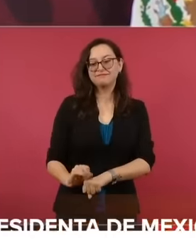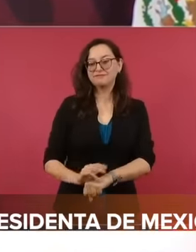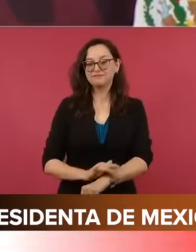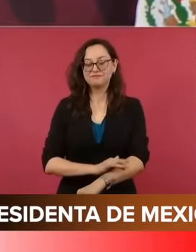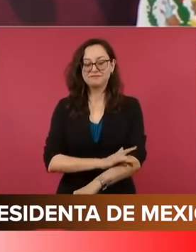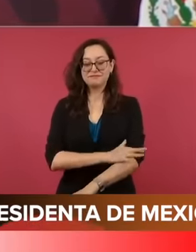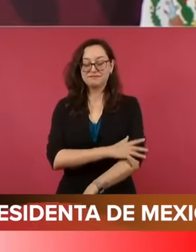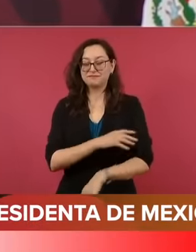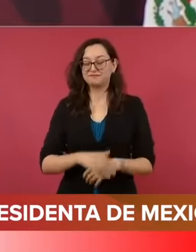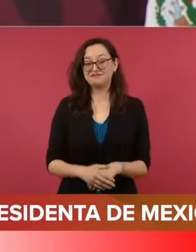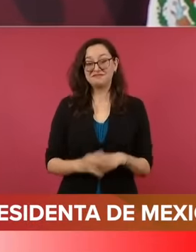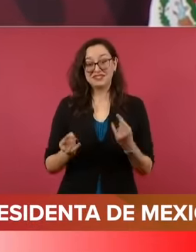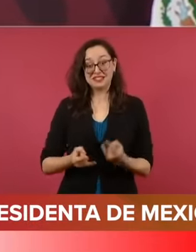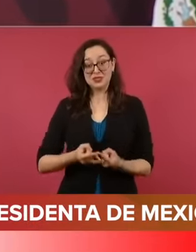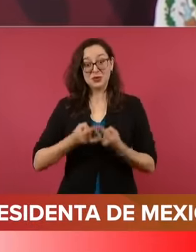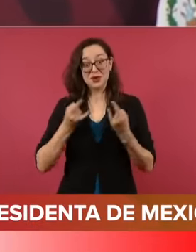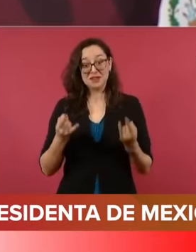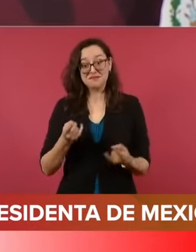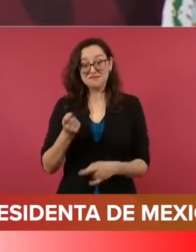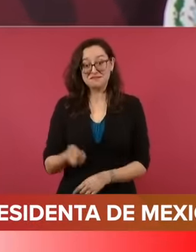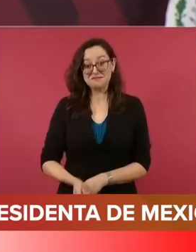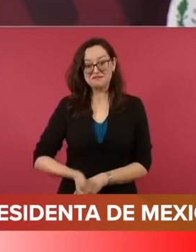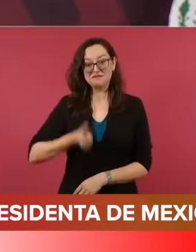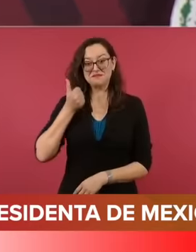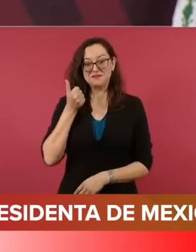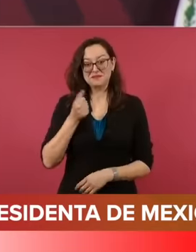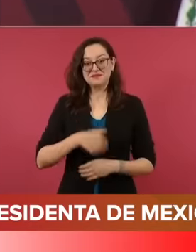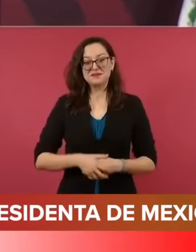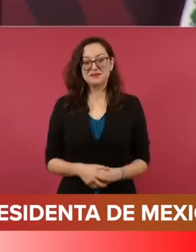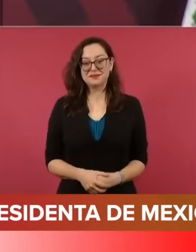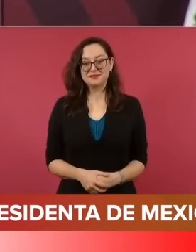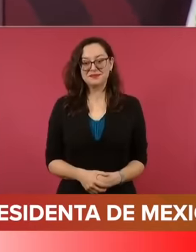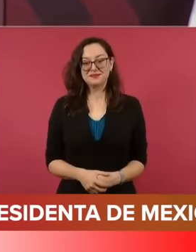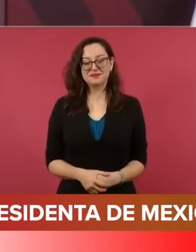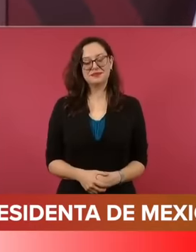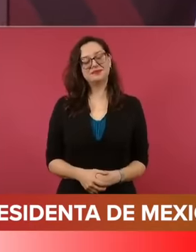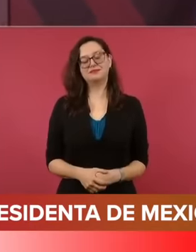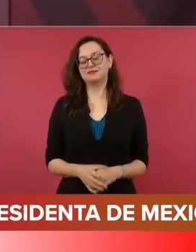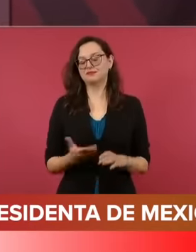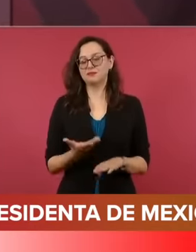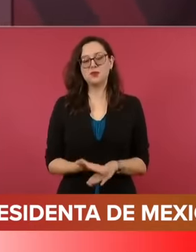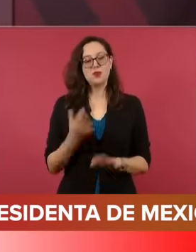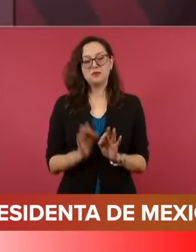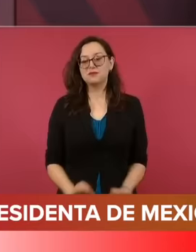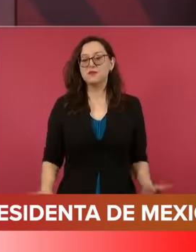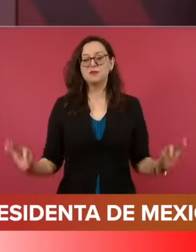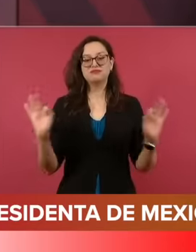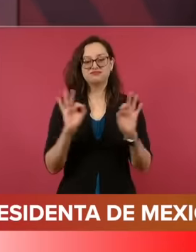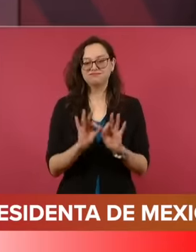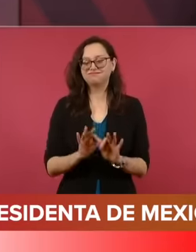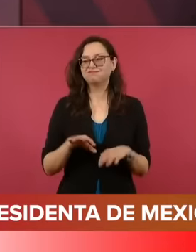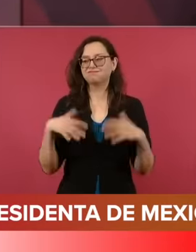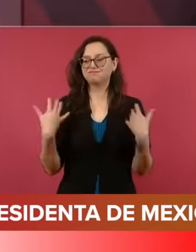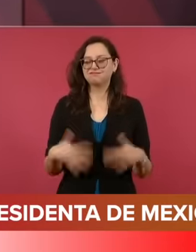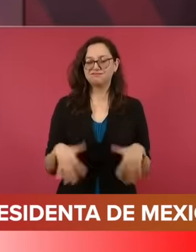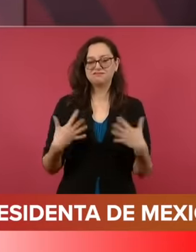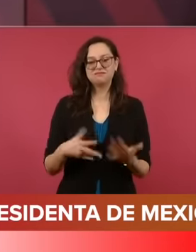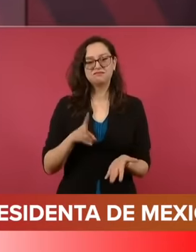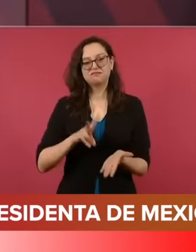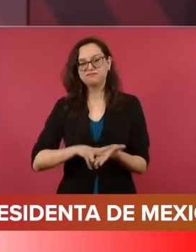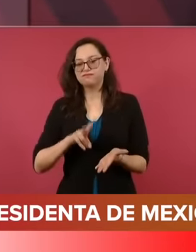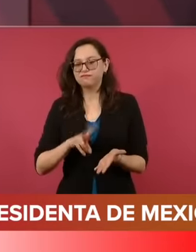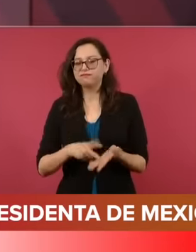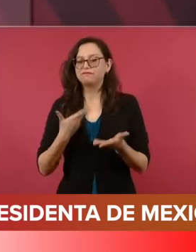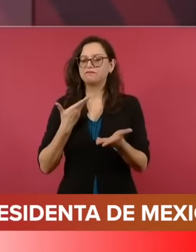y también pues muy importante, de mucho provecho. Hablamos de